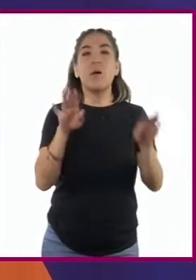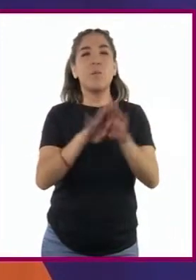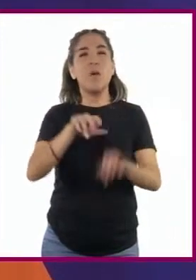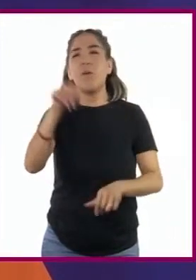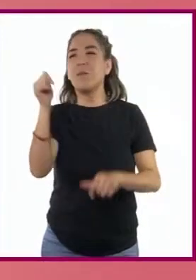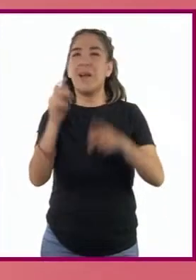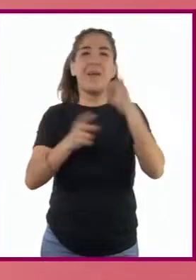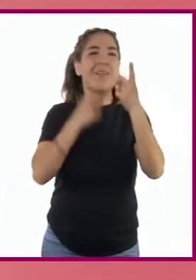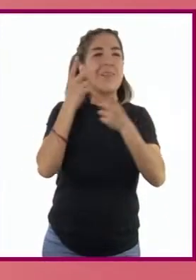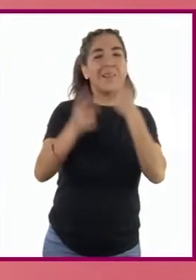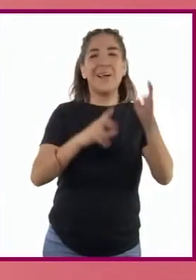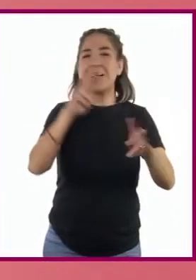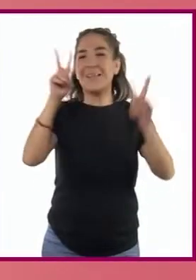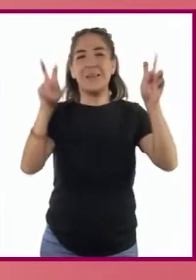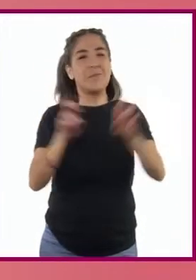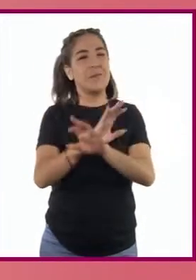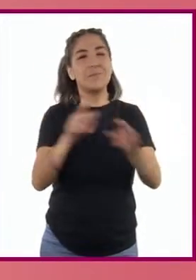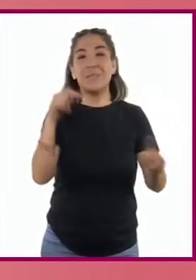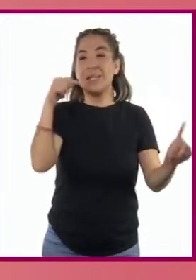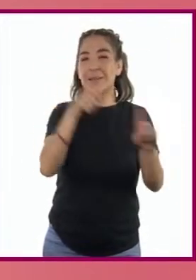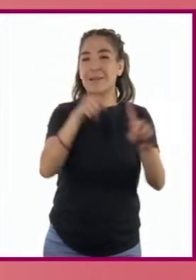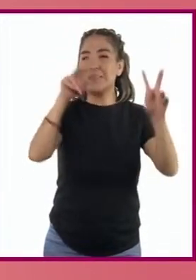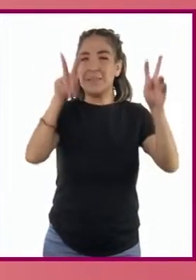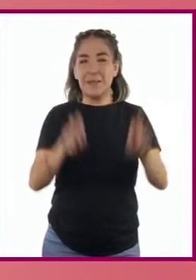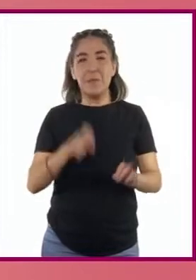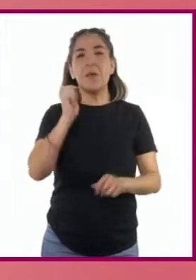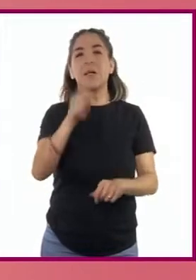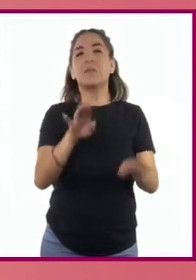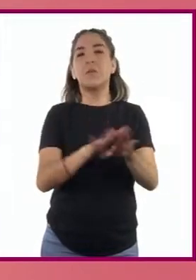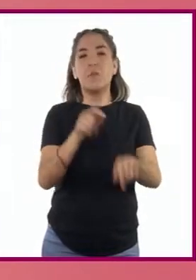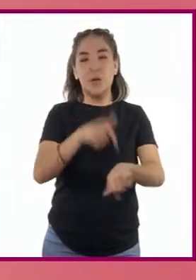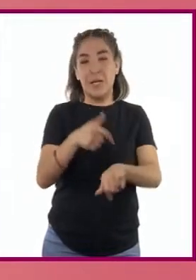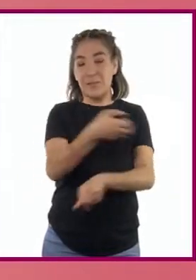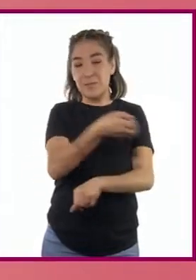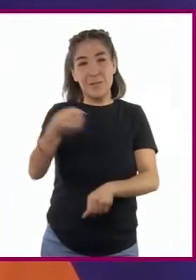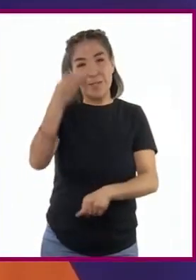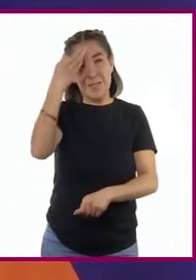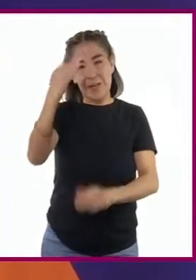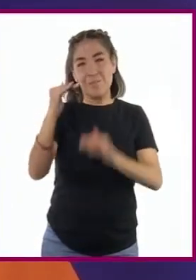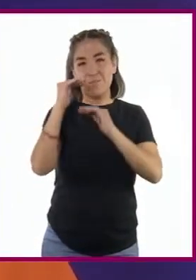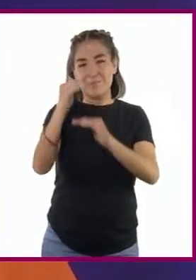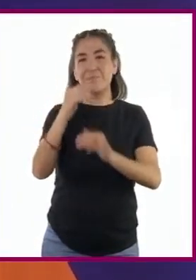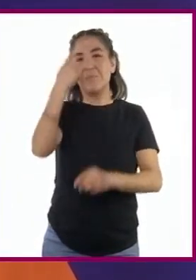divagar sobre este y se ajustan a los tiempos de intervención establecidos.